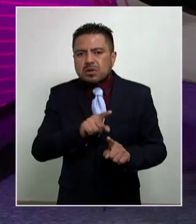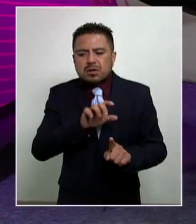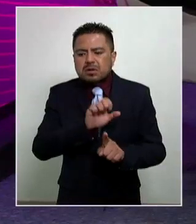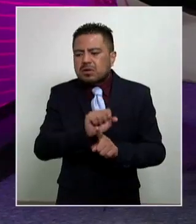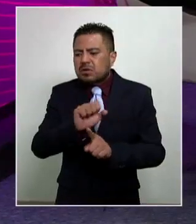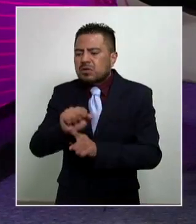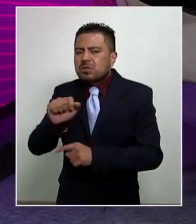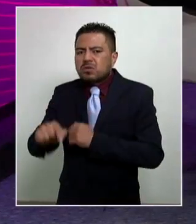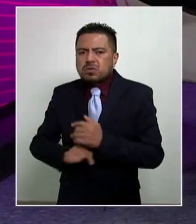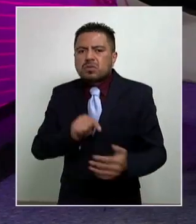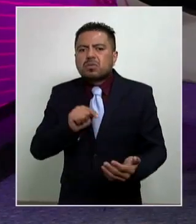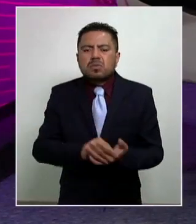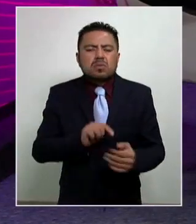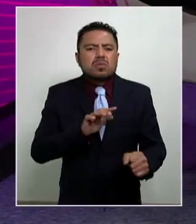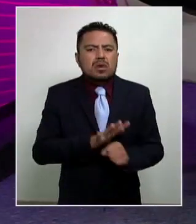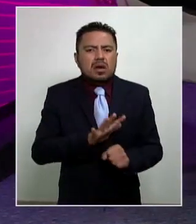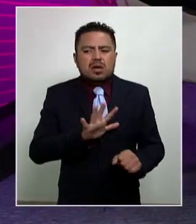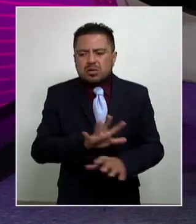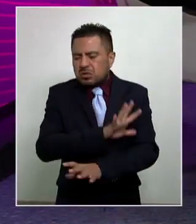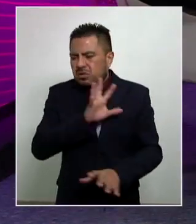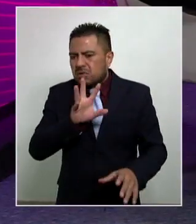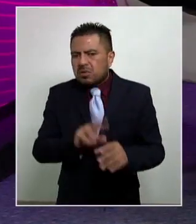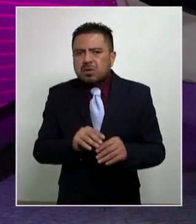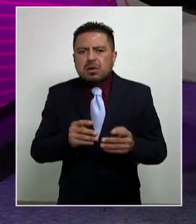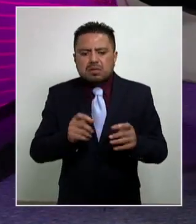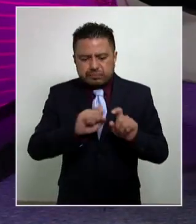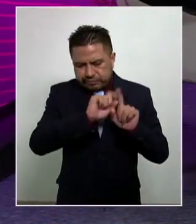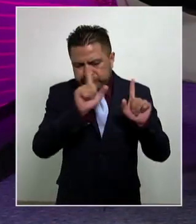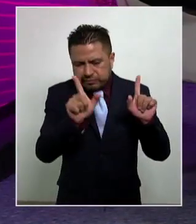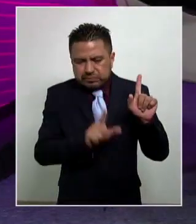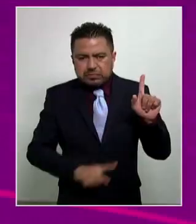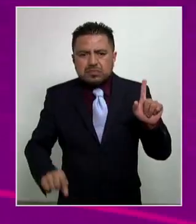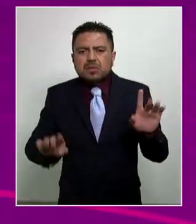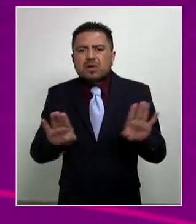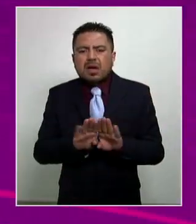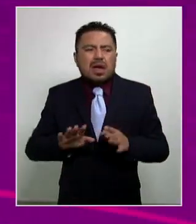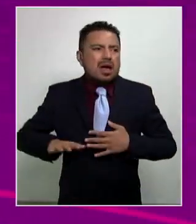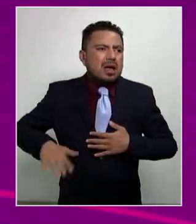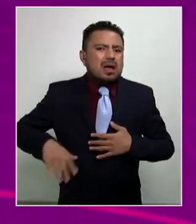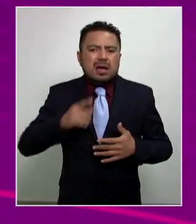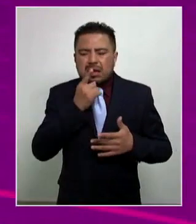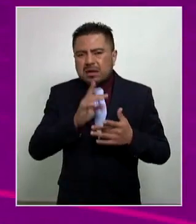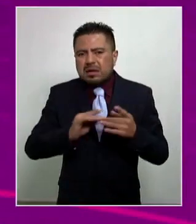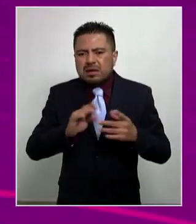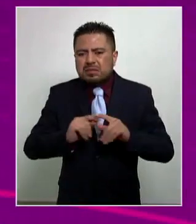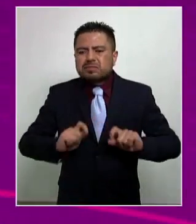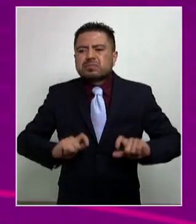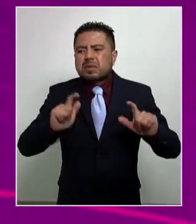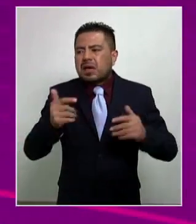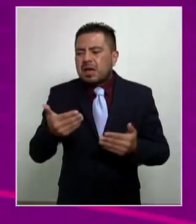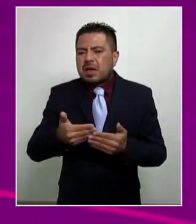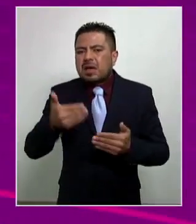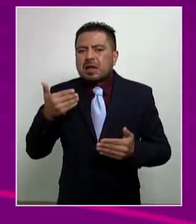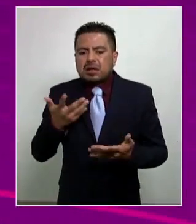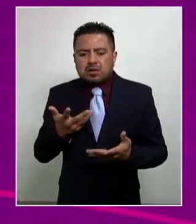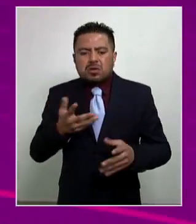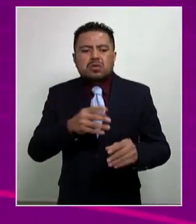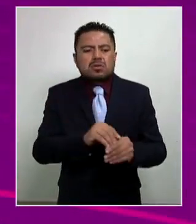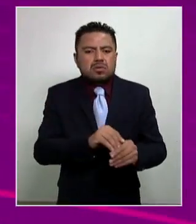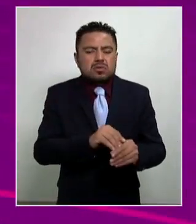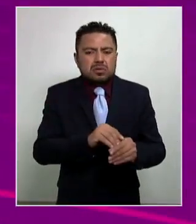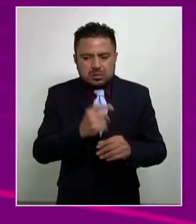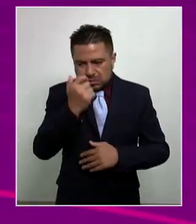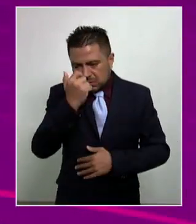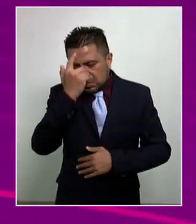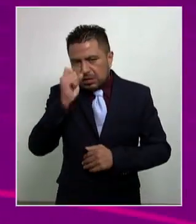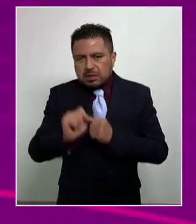ubicadas en todo el territorio nacional, como ya lo dije en la sección anterior, han contribuido a la